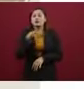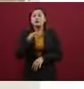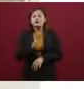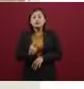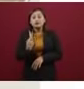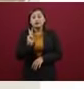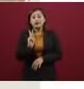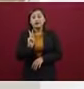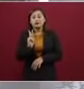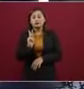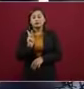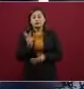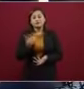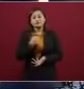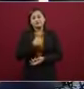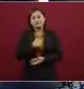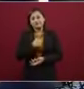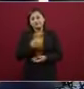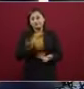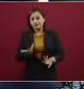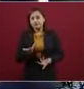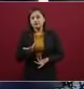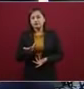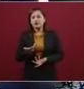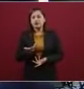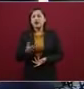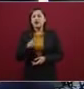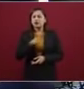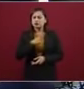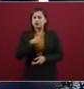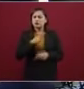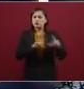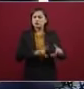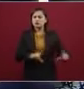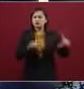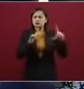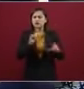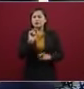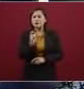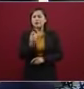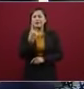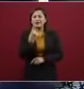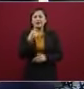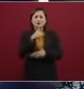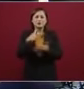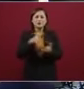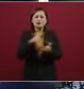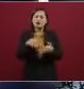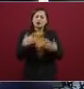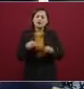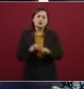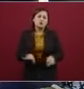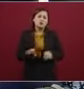sí tenemos los resultados de las 21 regiones prioritarias, ya para concluir